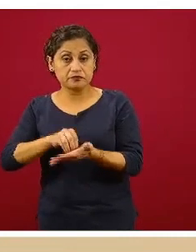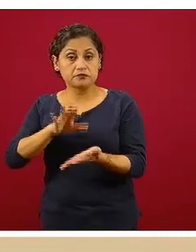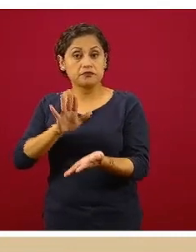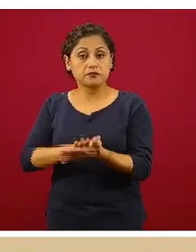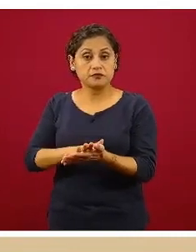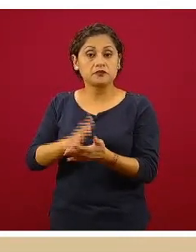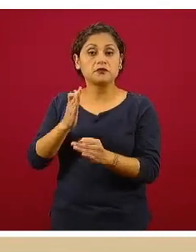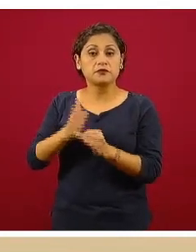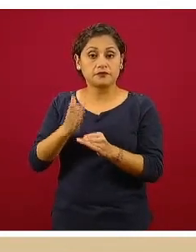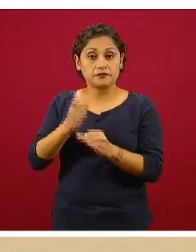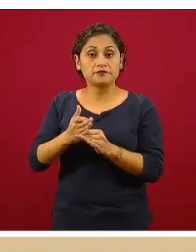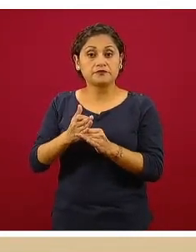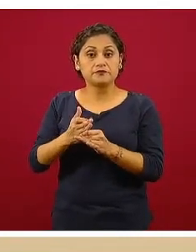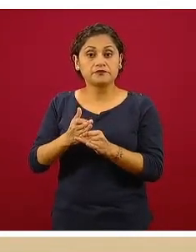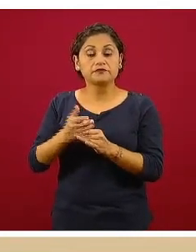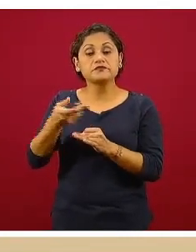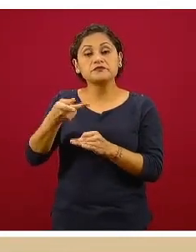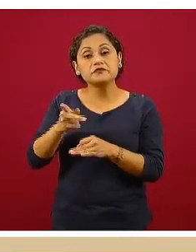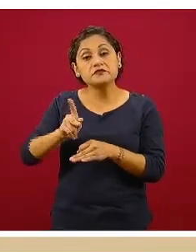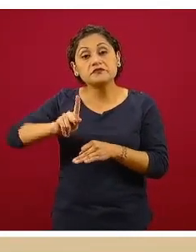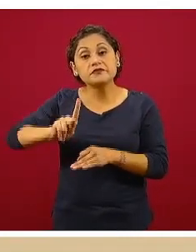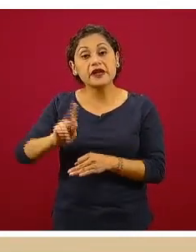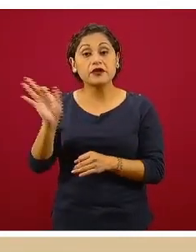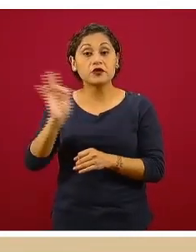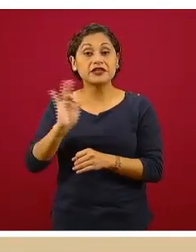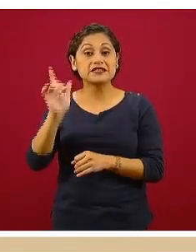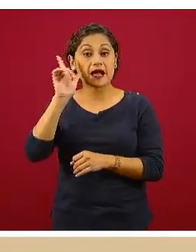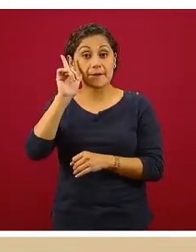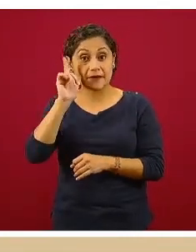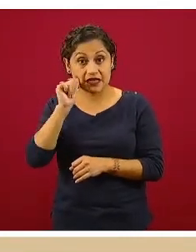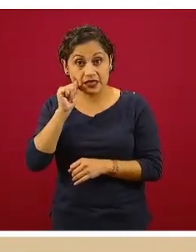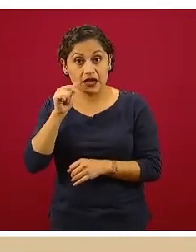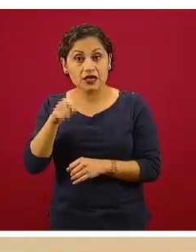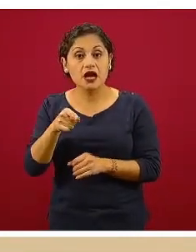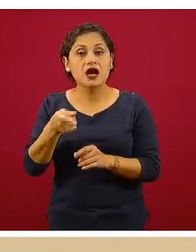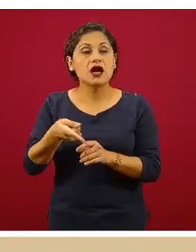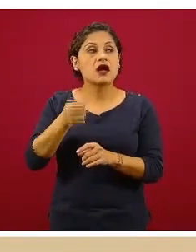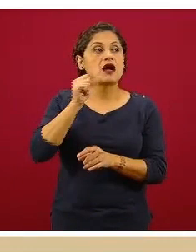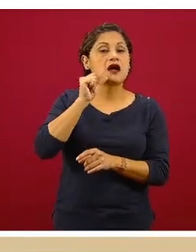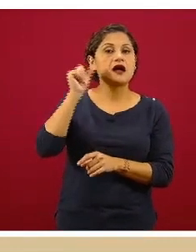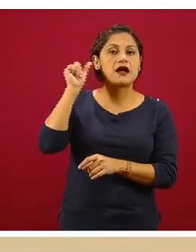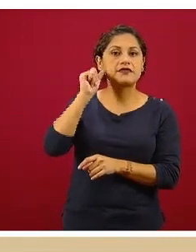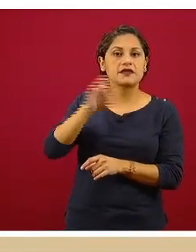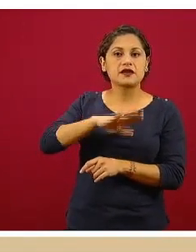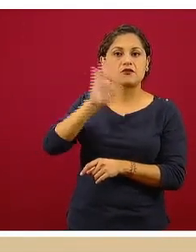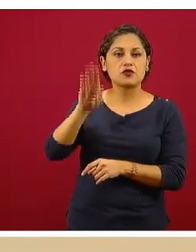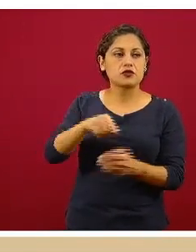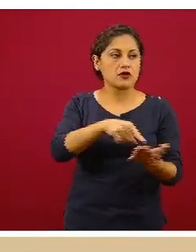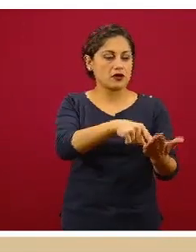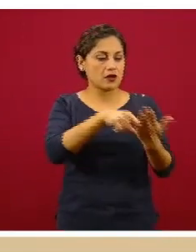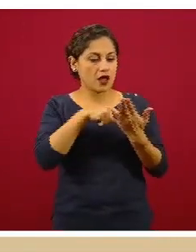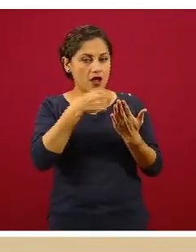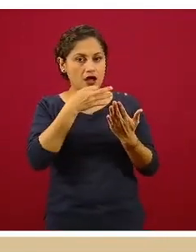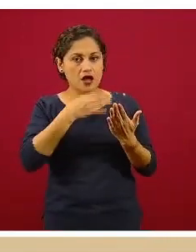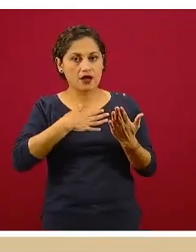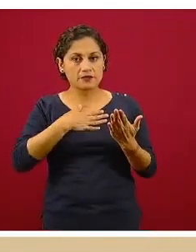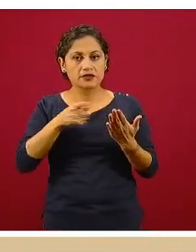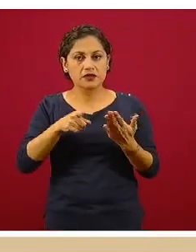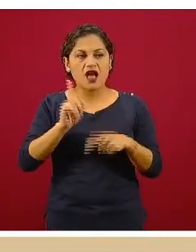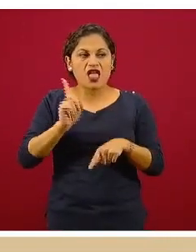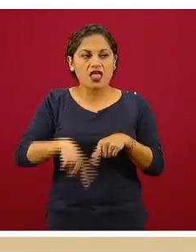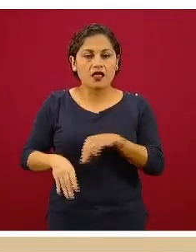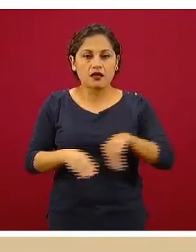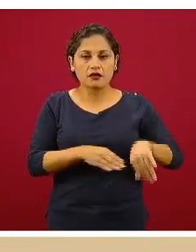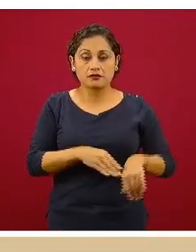ahorita, pero mañana nos enteramos que hay una defunción de antier, ni modo que la excluyamos. Es importantísimo en